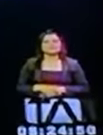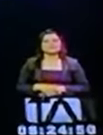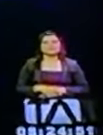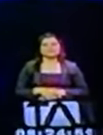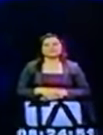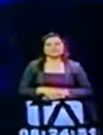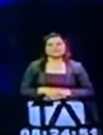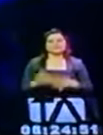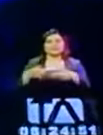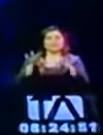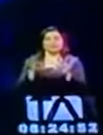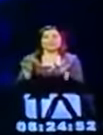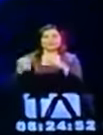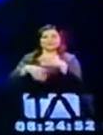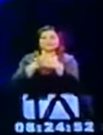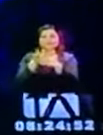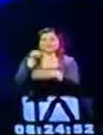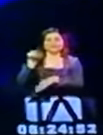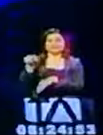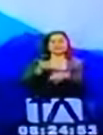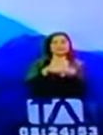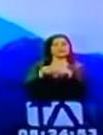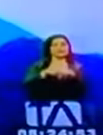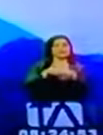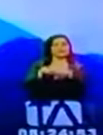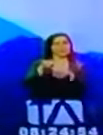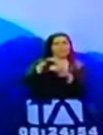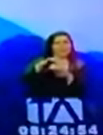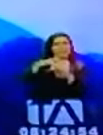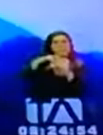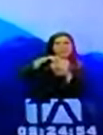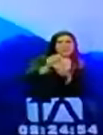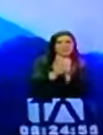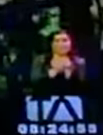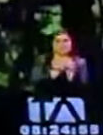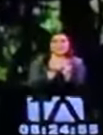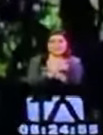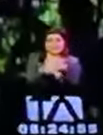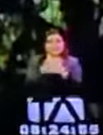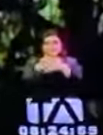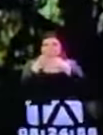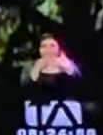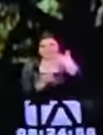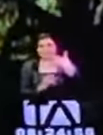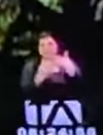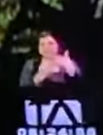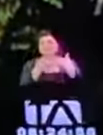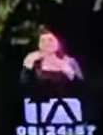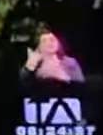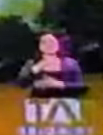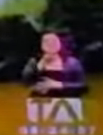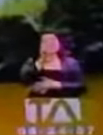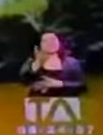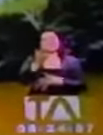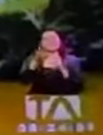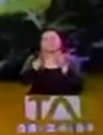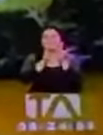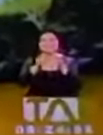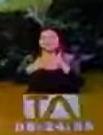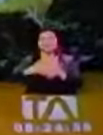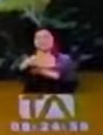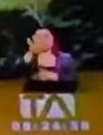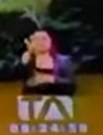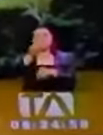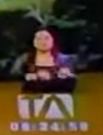Se presentó oficialmente una nueva edición de la competencia de aventura Guaira Sinchi, que se cumplirá en el país entre el 27 de abril y el 4 de